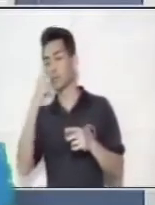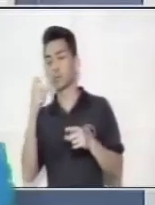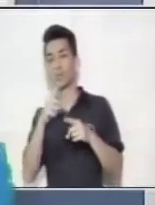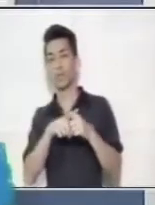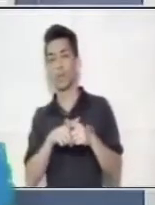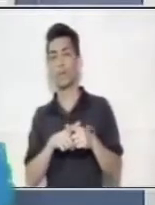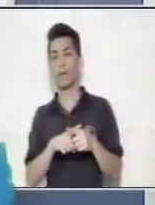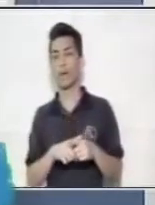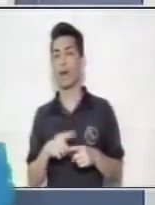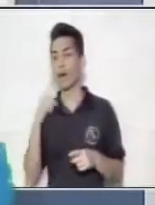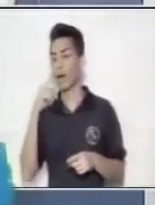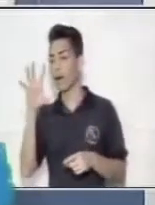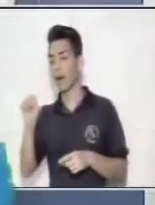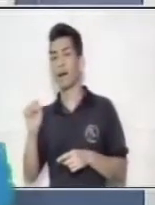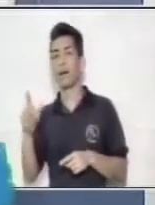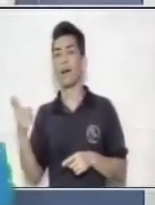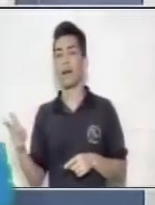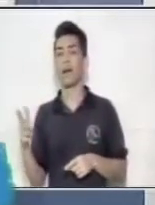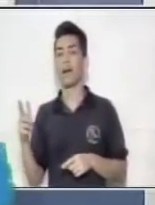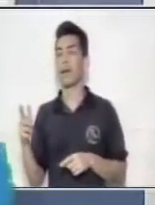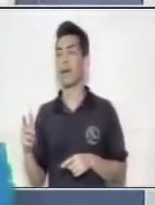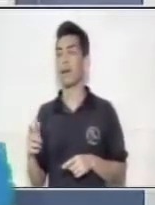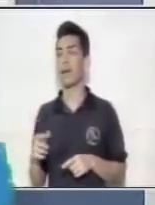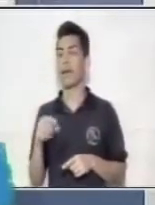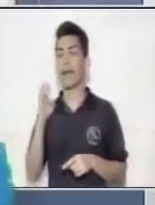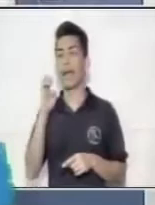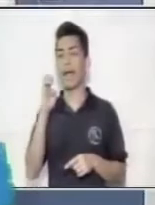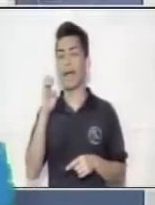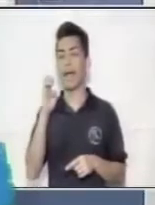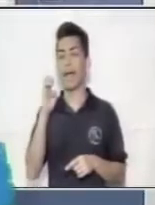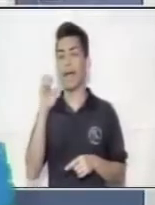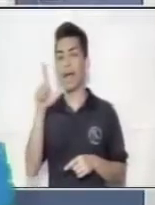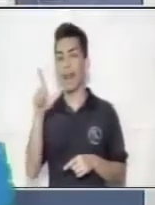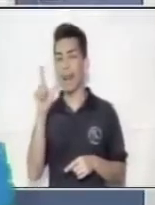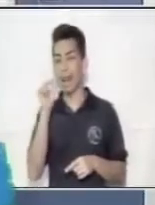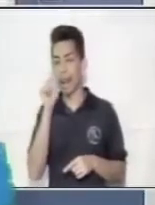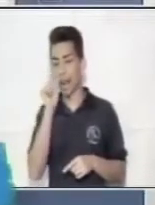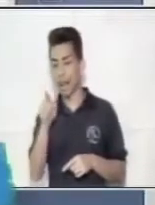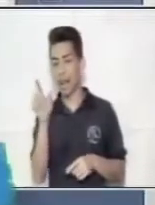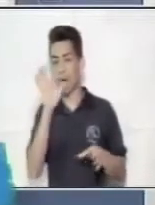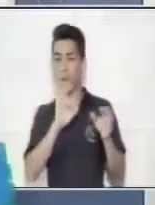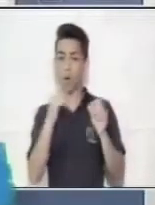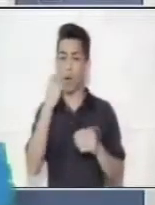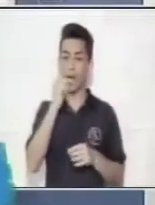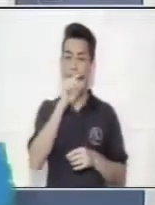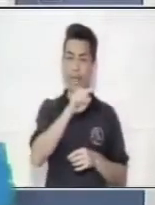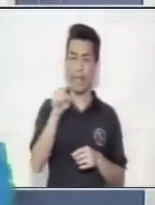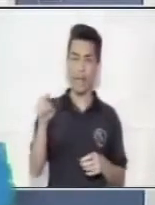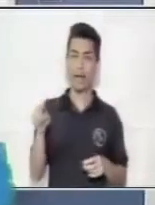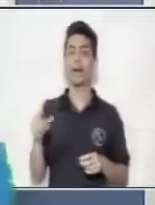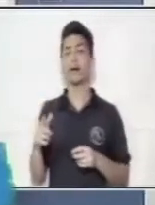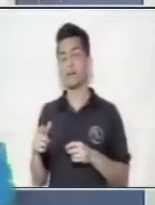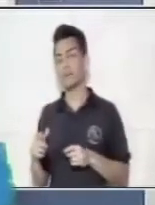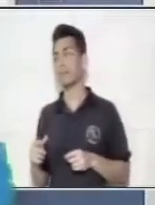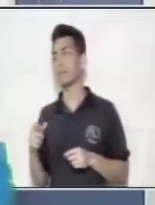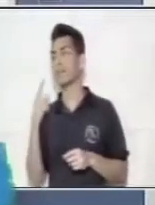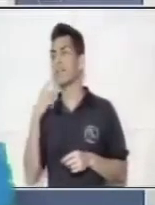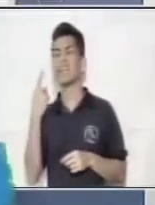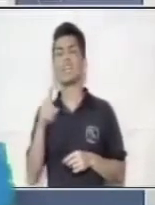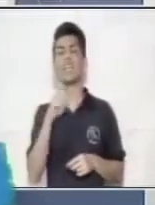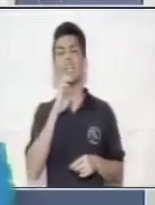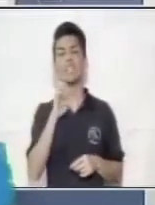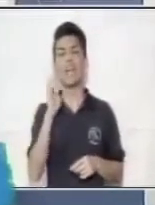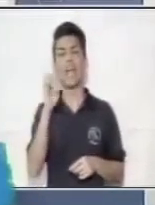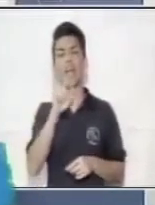identificar entonces el sujeto haciendo el referente él o ella. Ella compró. ¿Y quién es ella? Mi mamá. Por lo